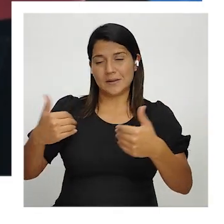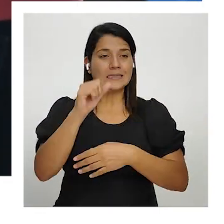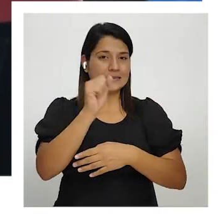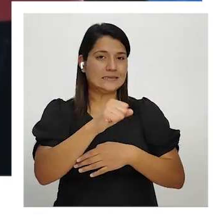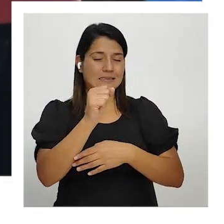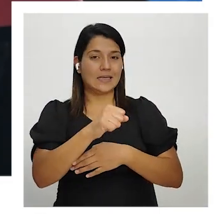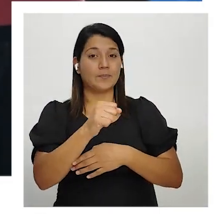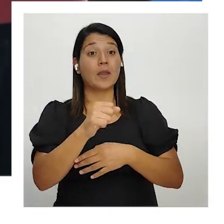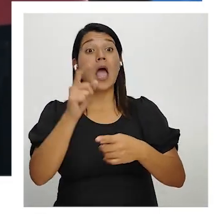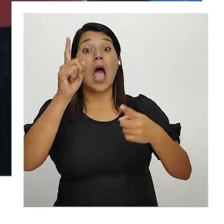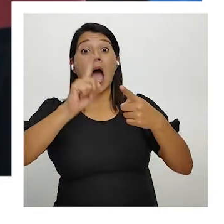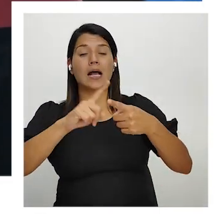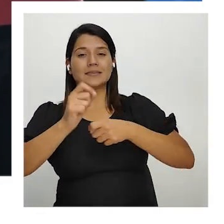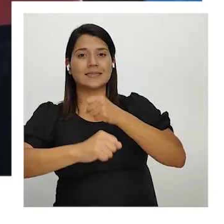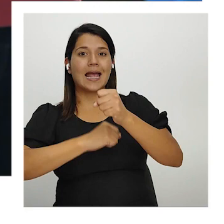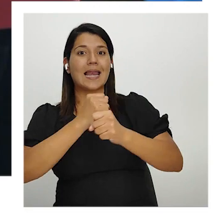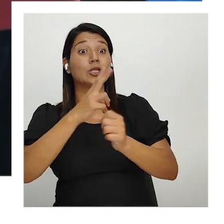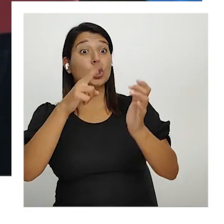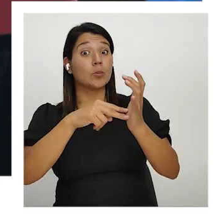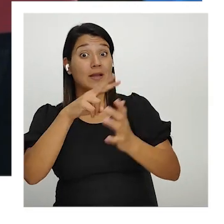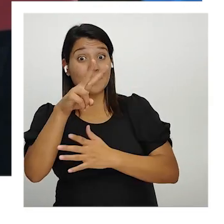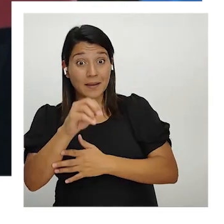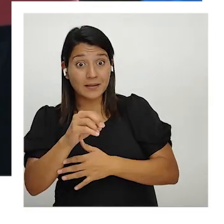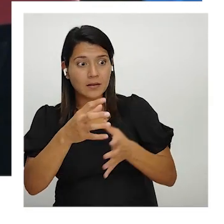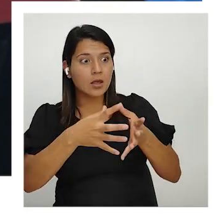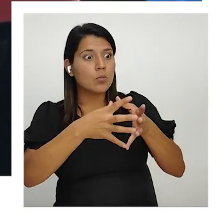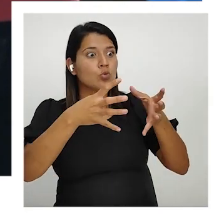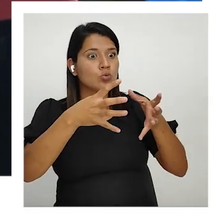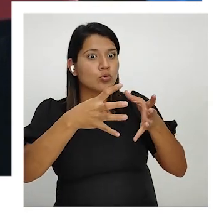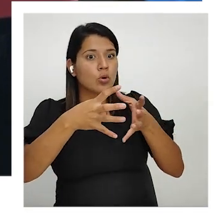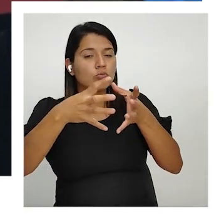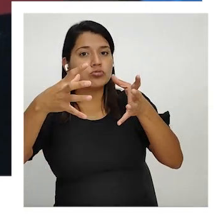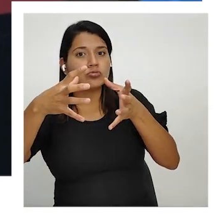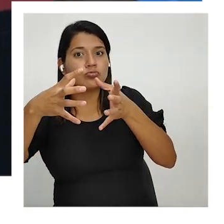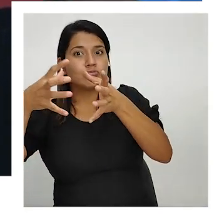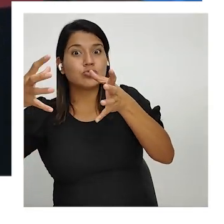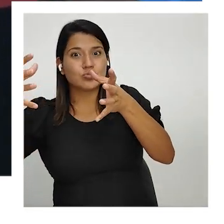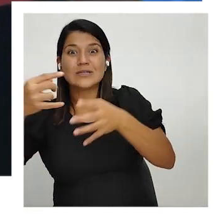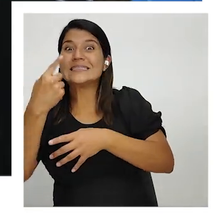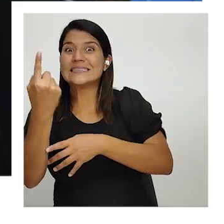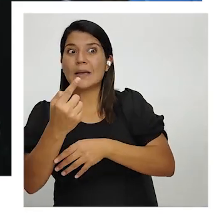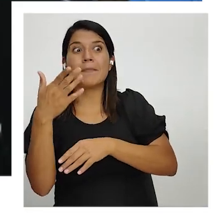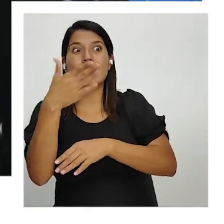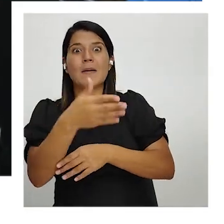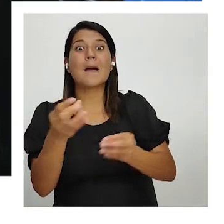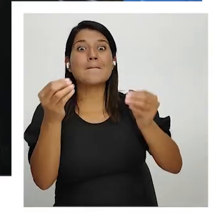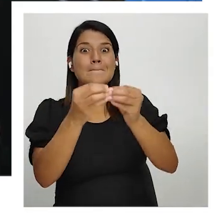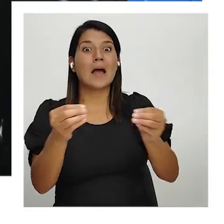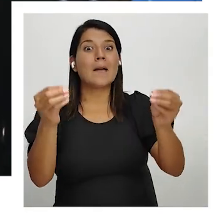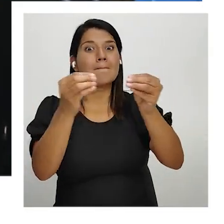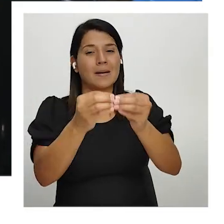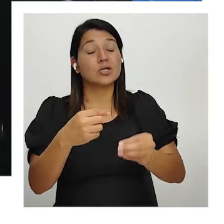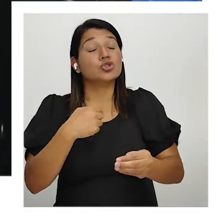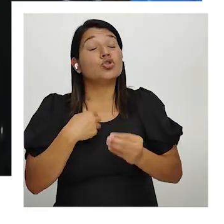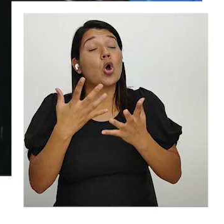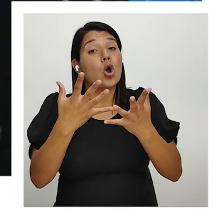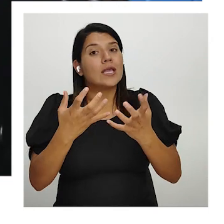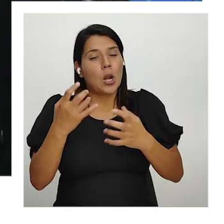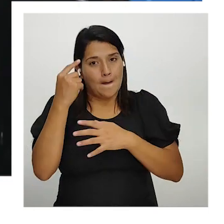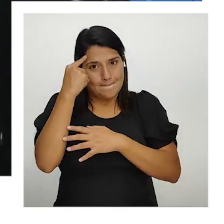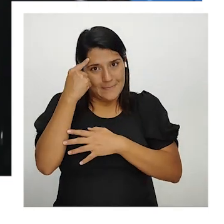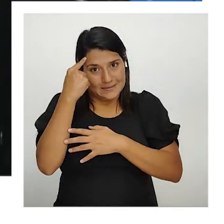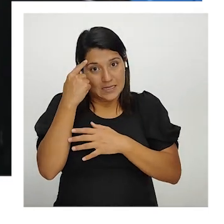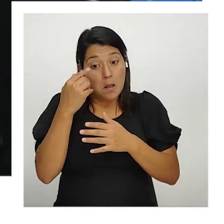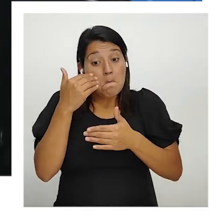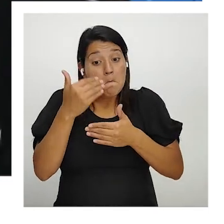Hasta las del 20, siempre se ha votado más que en la anterior. Yo quisiera pensar que hay una progresiva